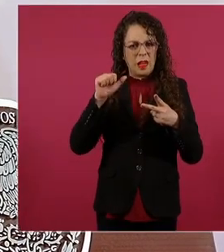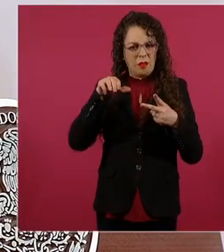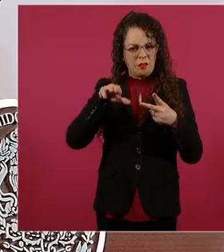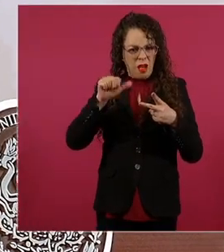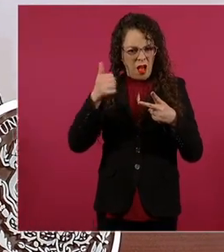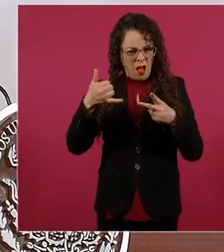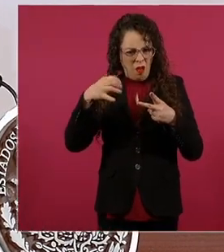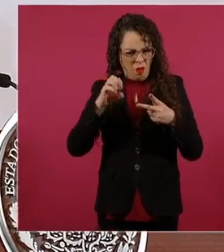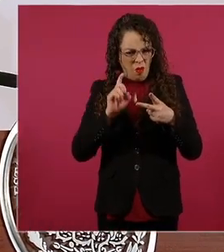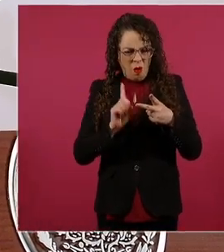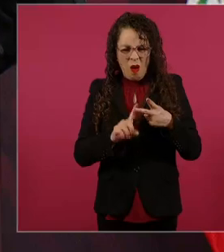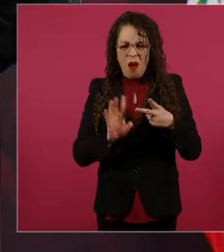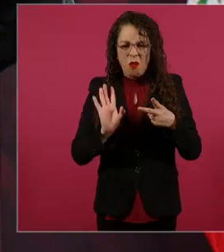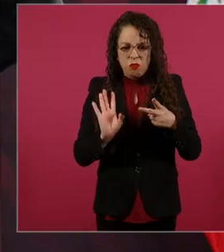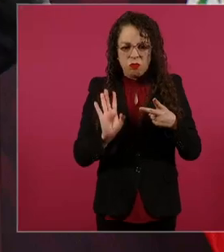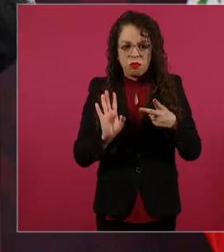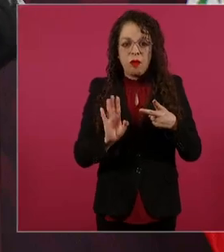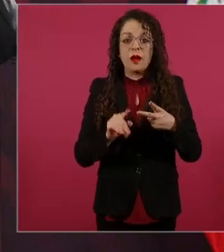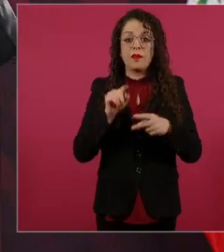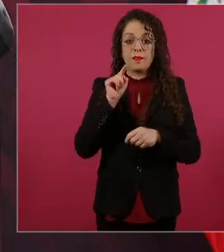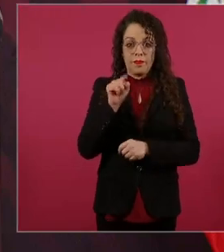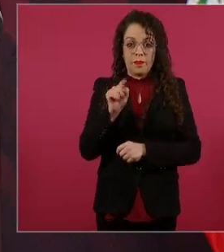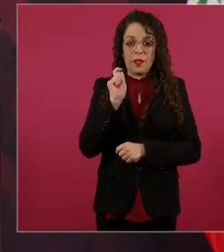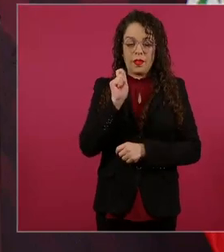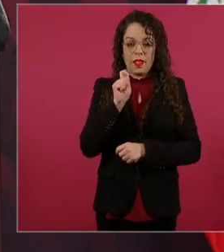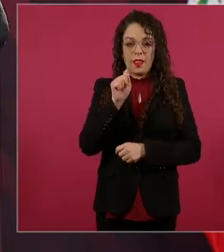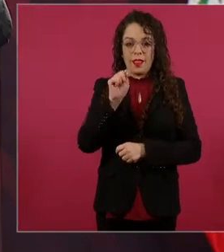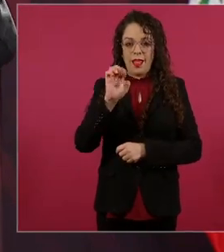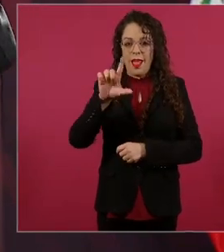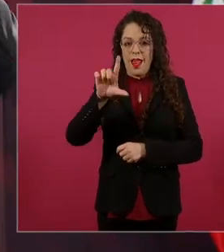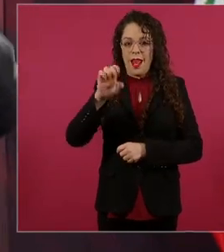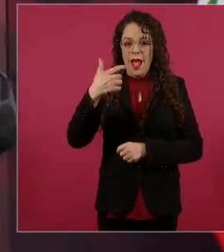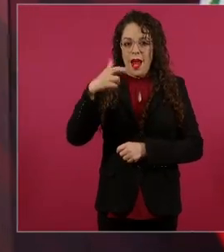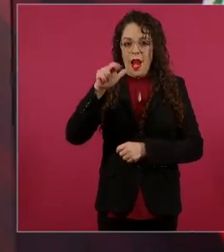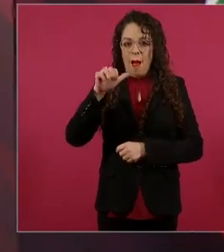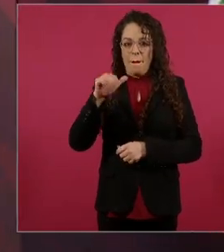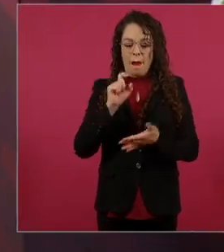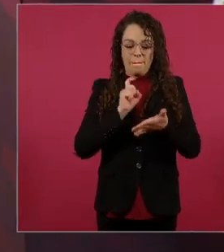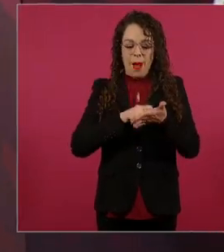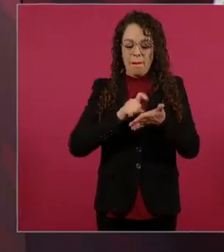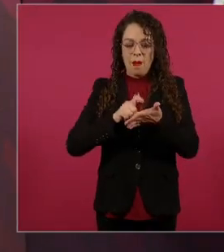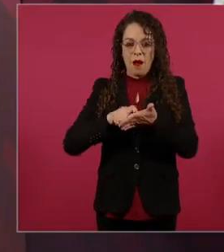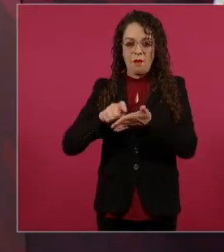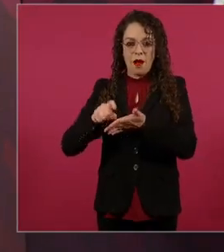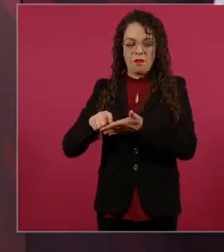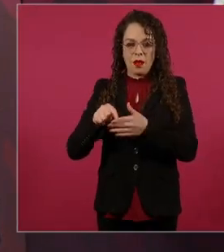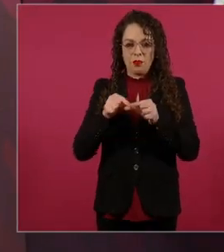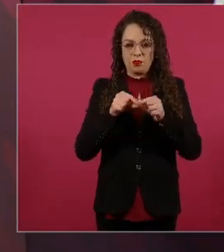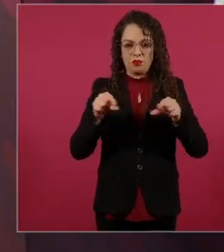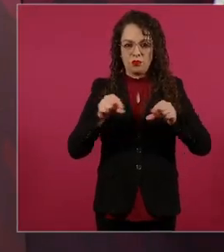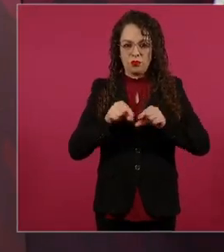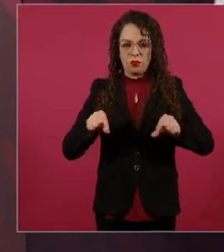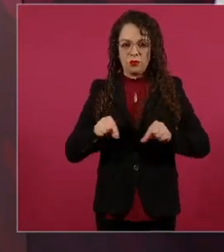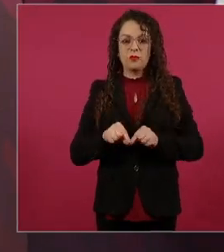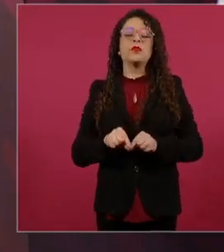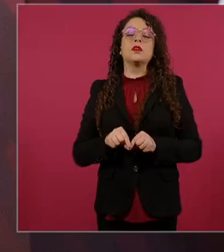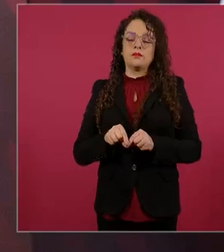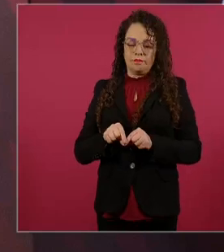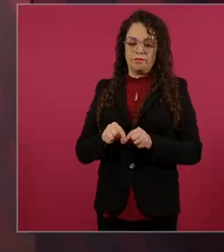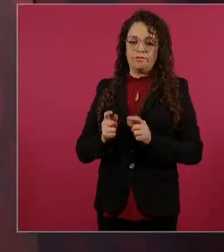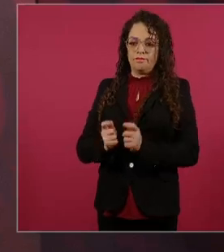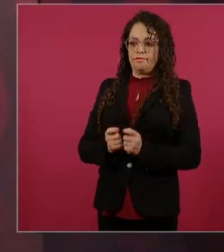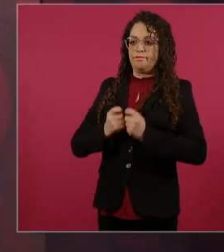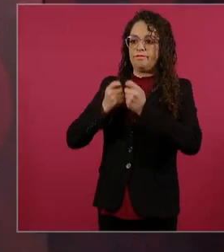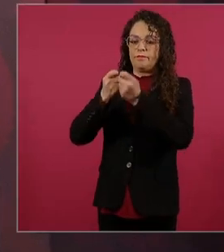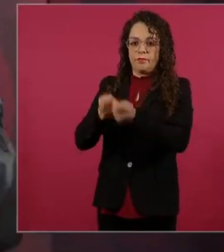le ponen un telegrama a Ramón Corral que era el ministro del interior de Porfirio Díaz